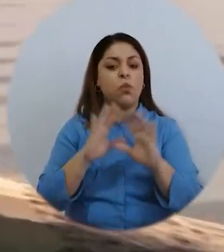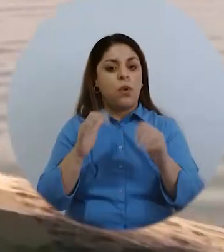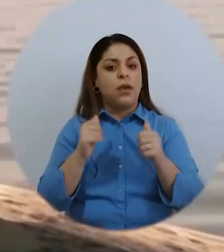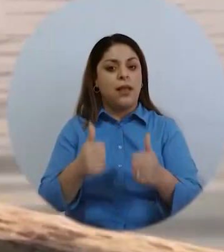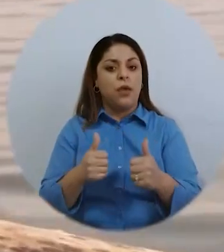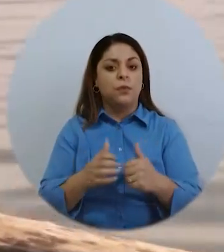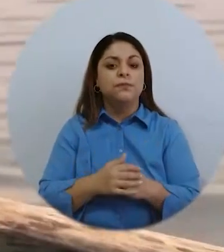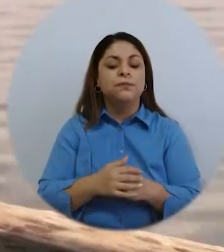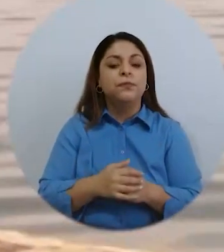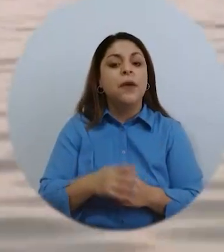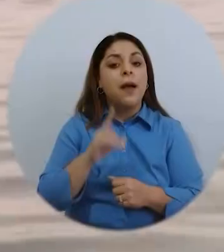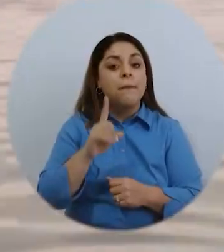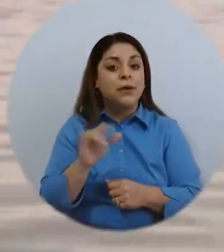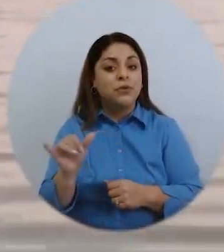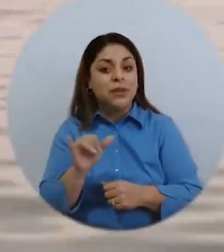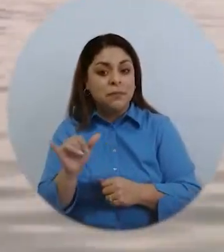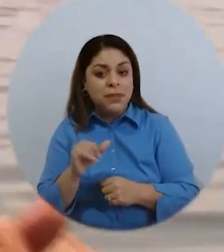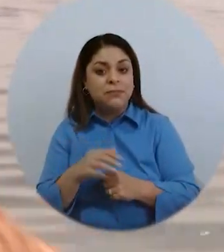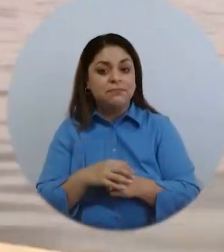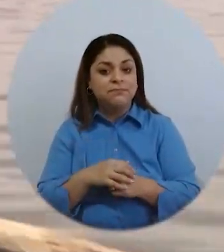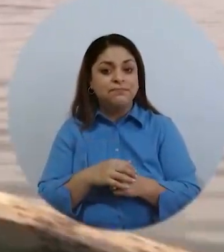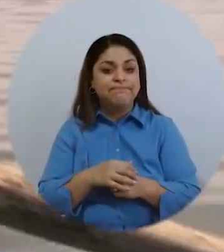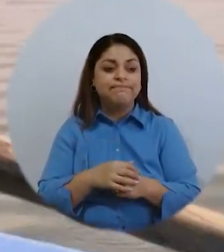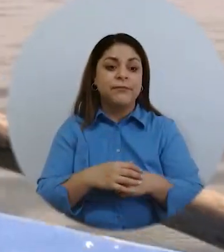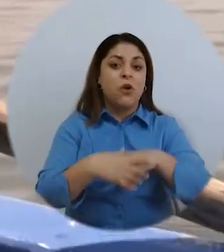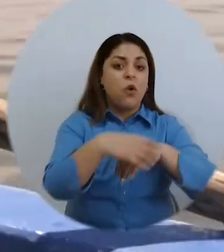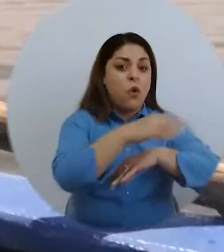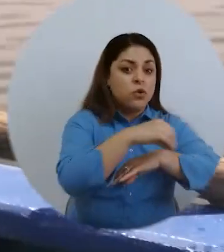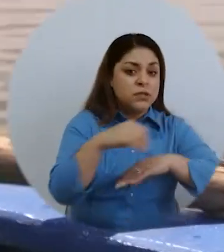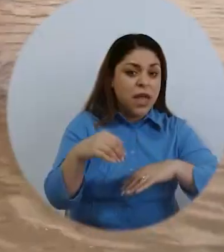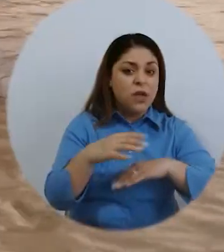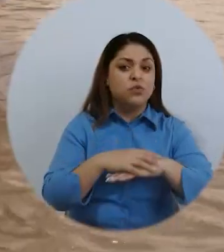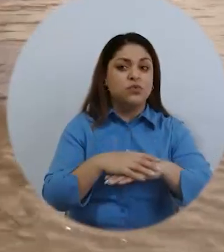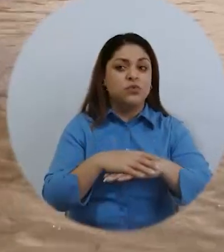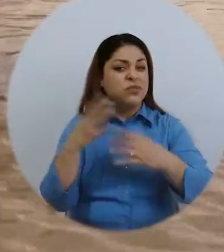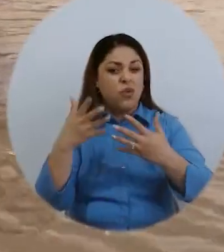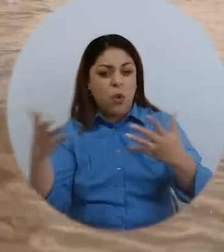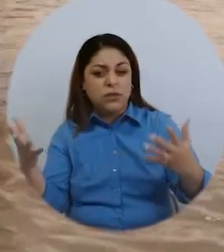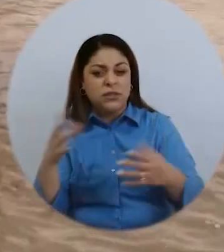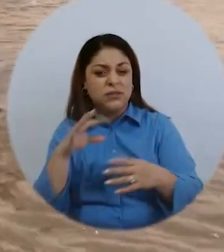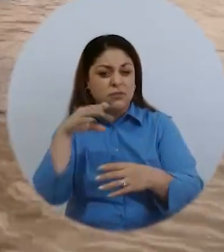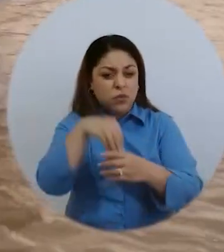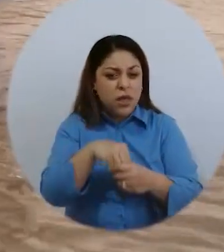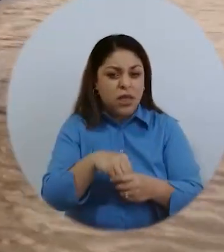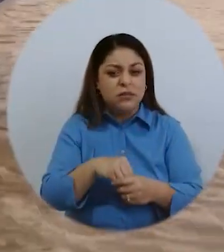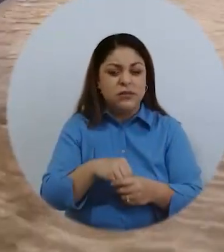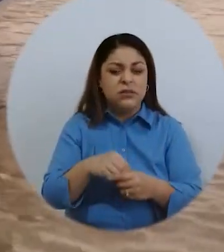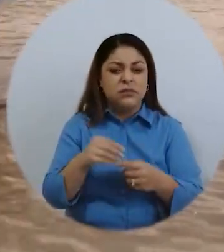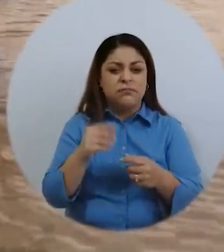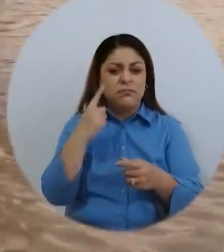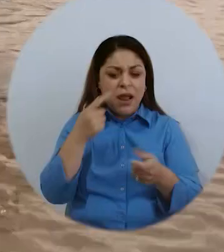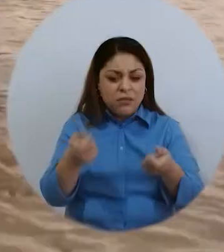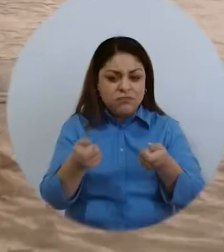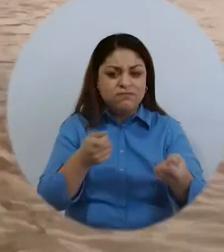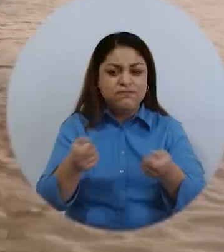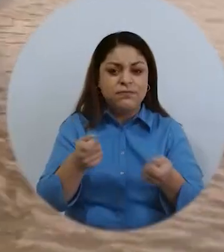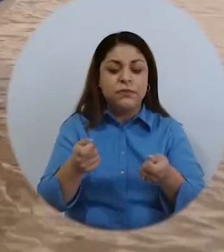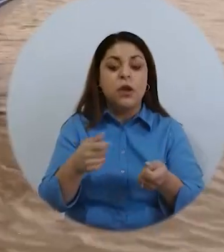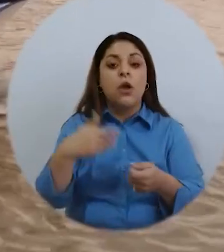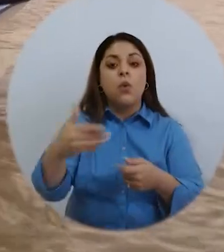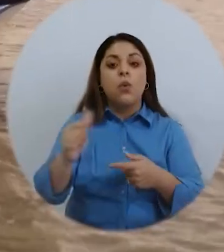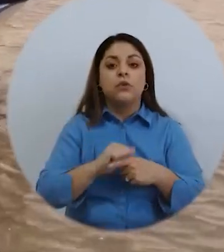muchísima claridad. Pero también, como están las costas involucradas y los mares y no hay formas de gobernanza, ya en la práctica,